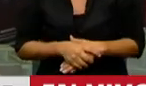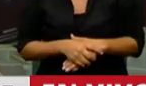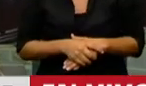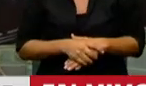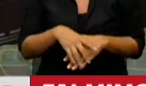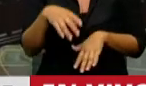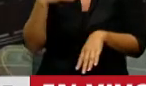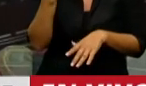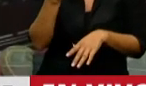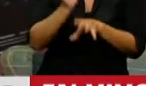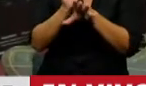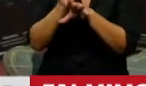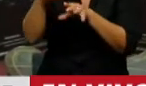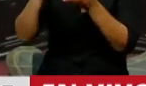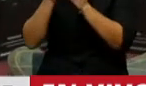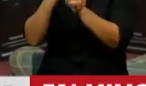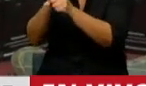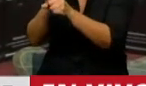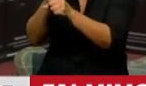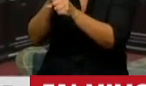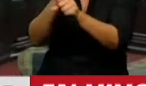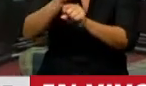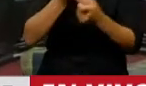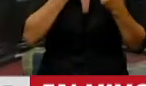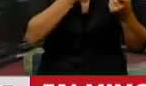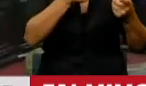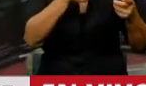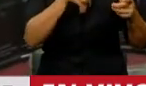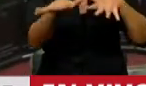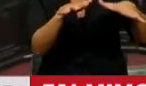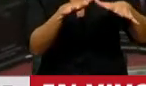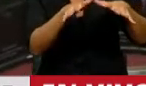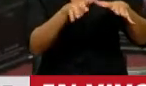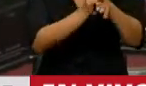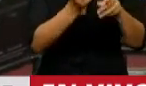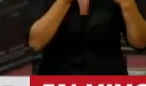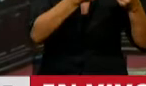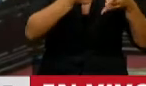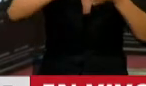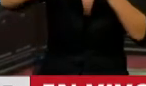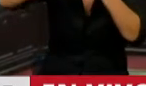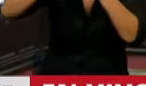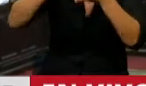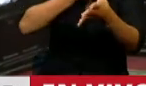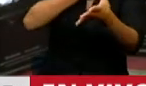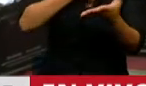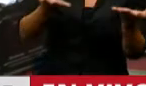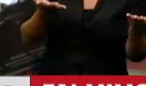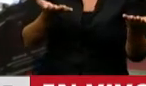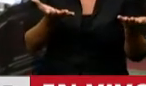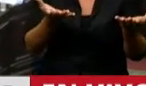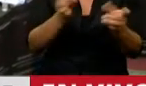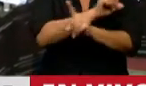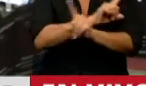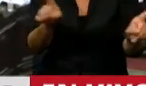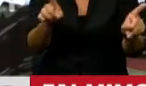es tratar de no generar las condiciones macroeconómicas que nos llevan a esa enfermedad del endeudamiento y que nos